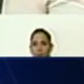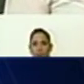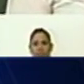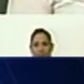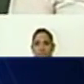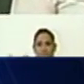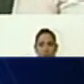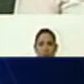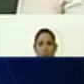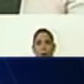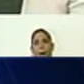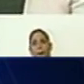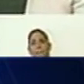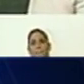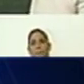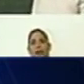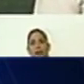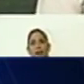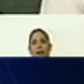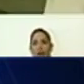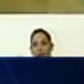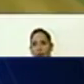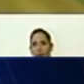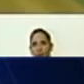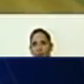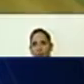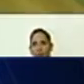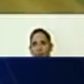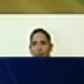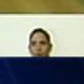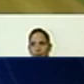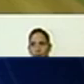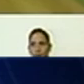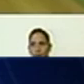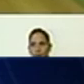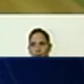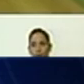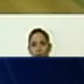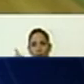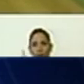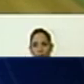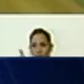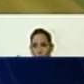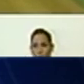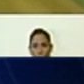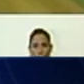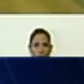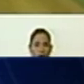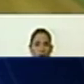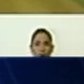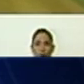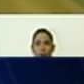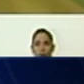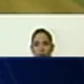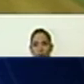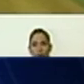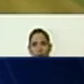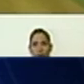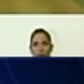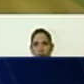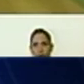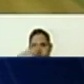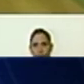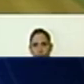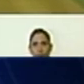aeronave, EP-3E Aires 2. Además, el señor Greg Fowler, el general, el